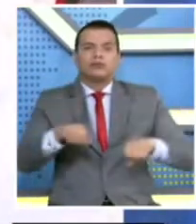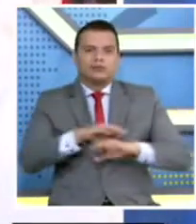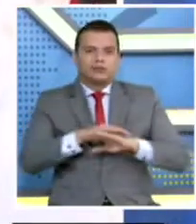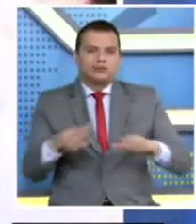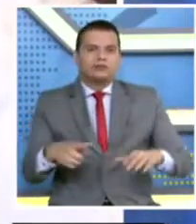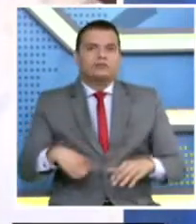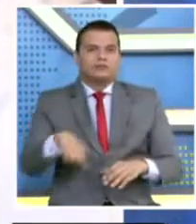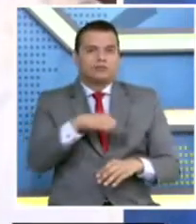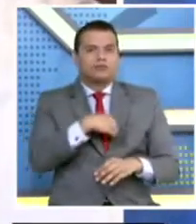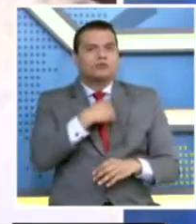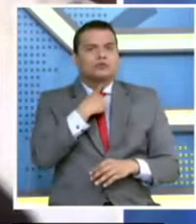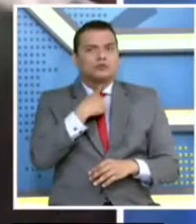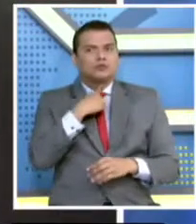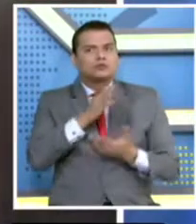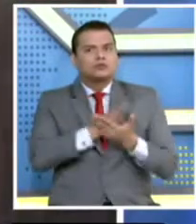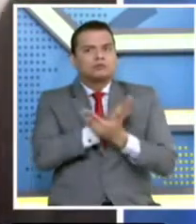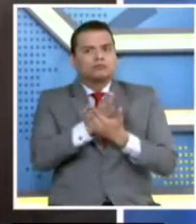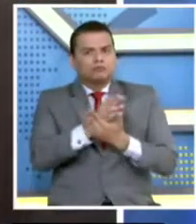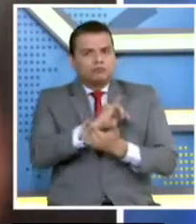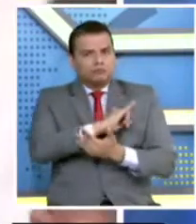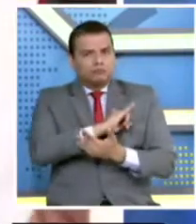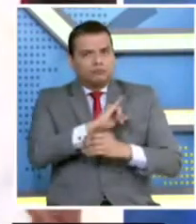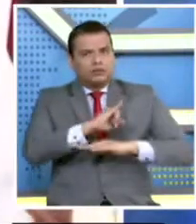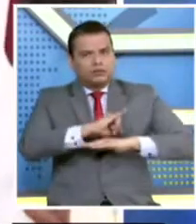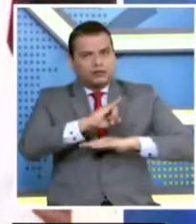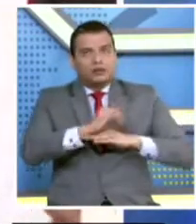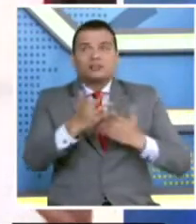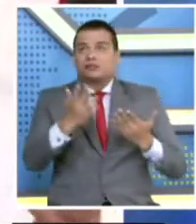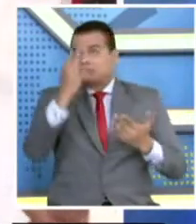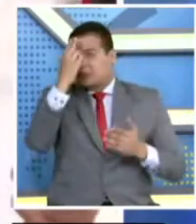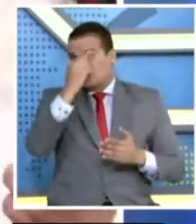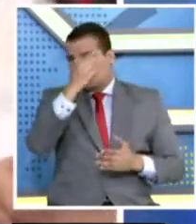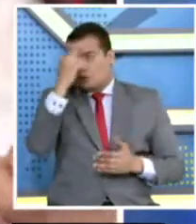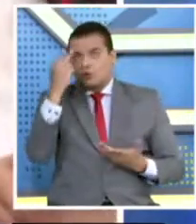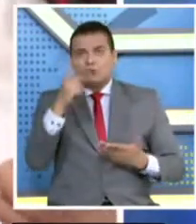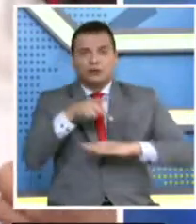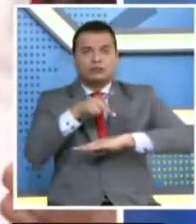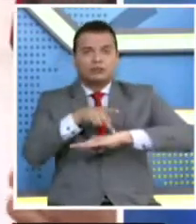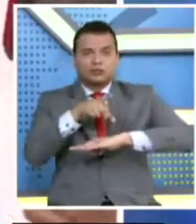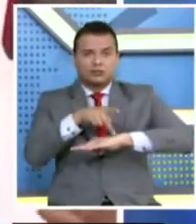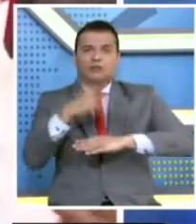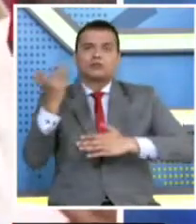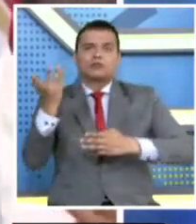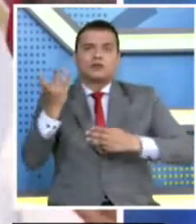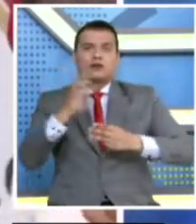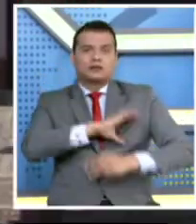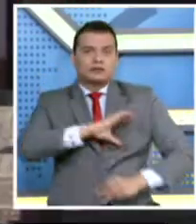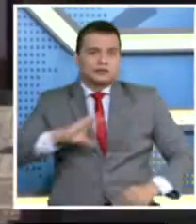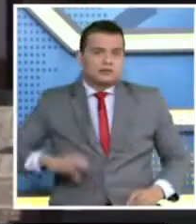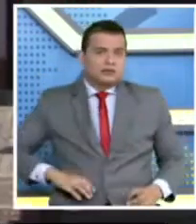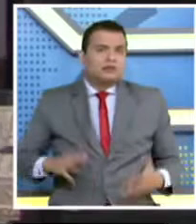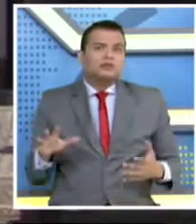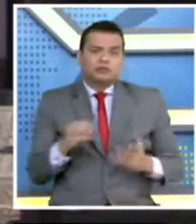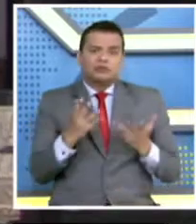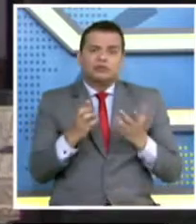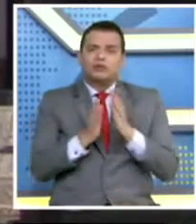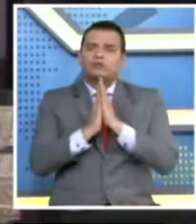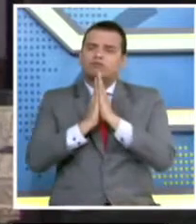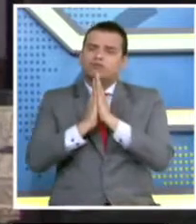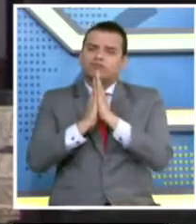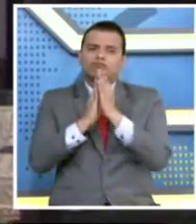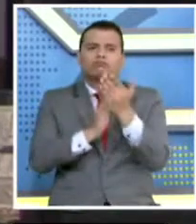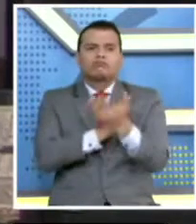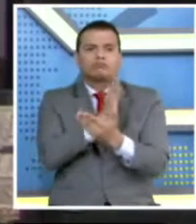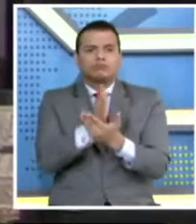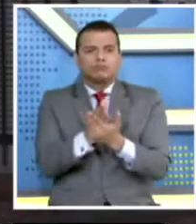a nuestra iglesia, ya sea católico, evangélica, cristianos, estamos pidiendo podernos reunir a orar, así sea con las medidas